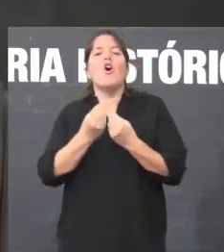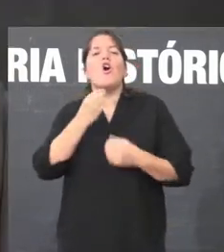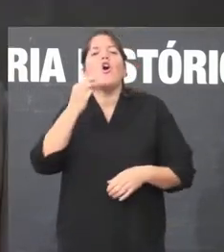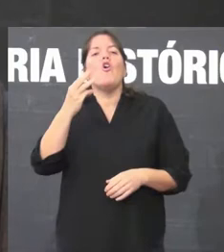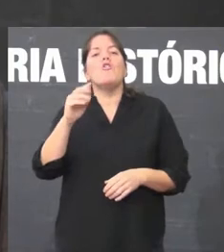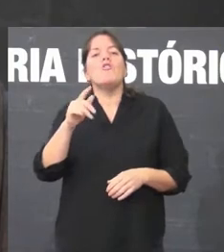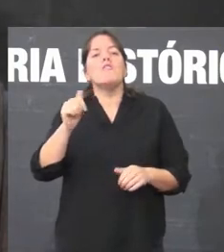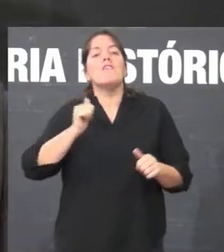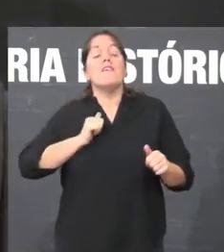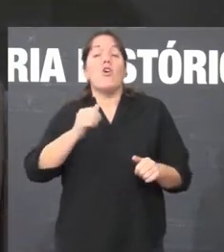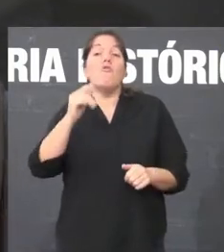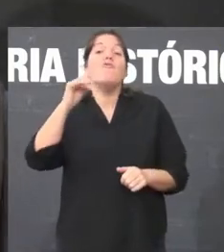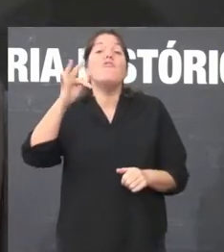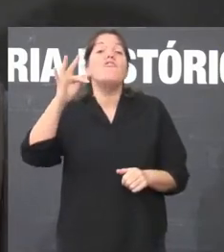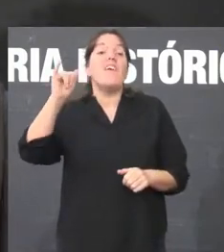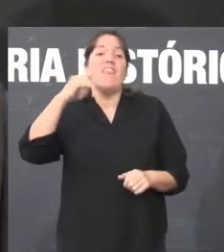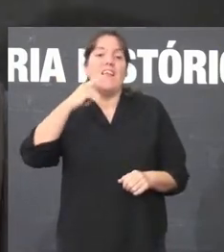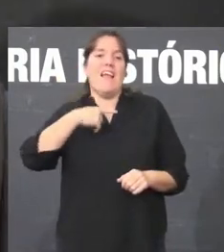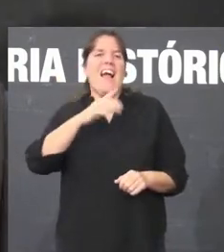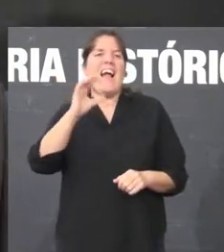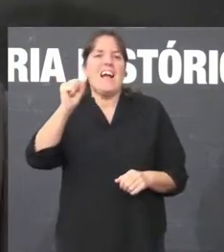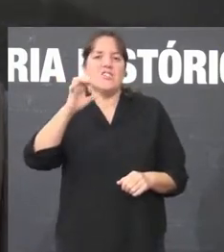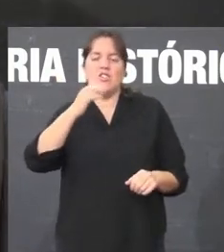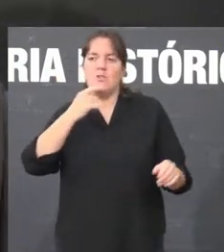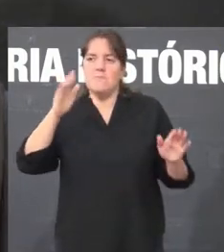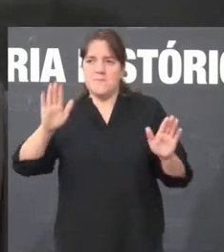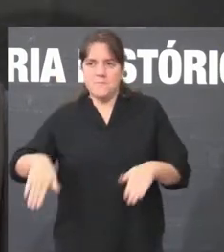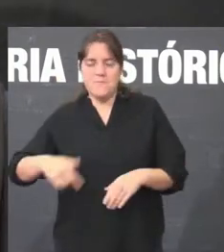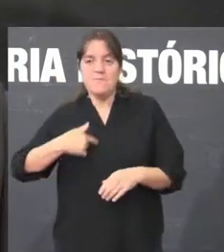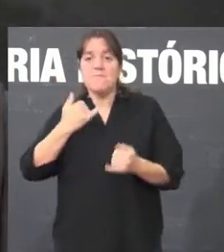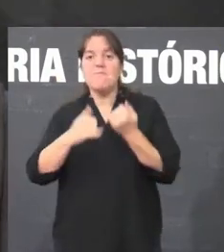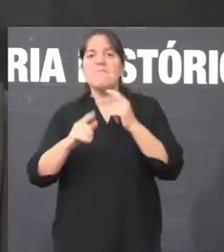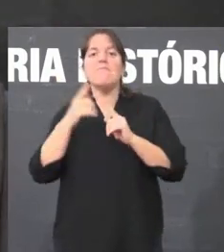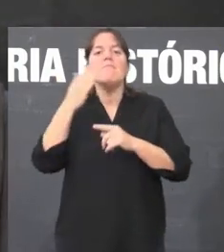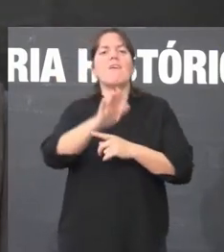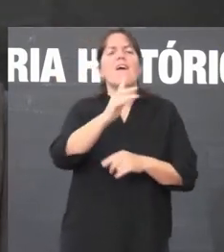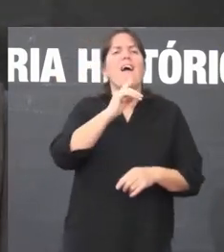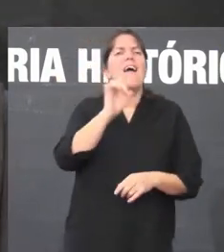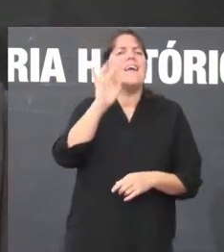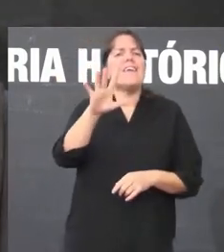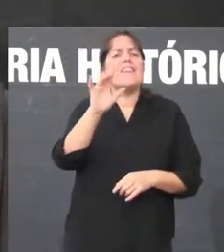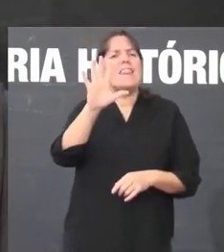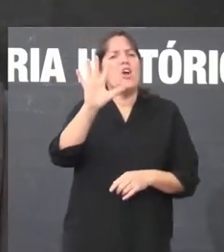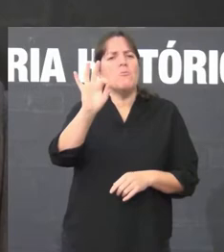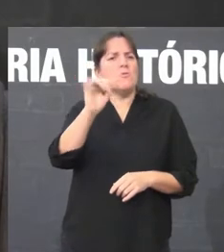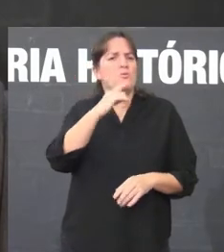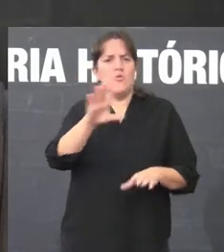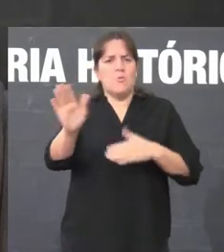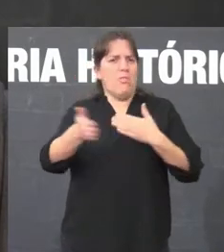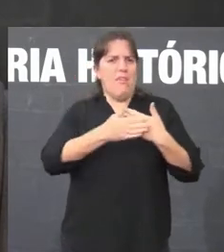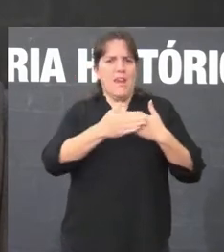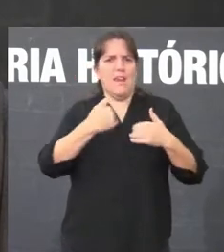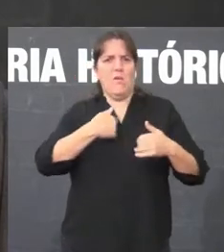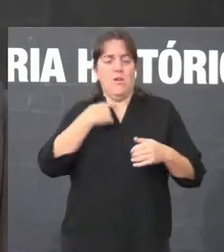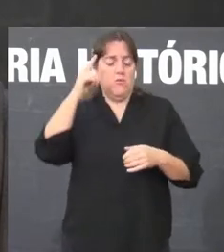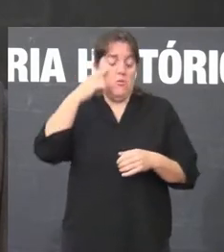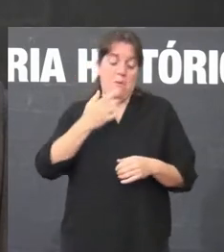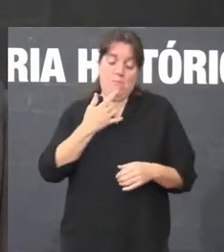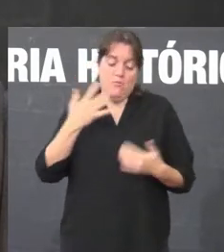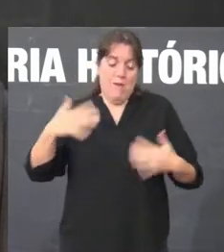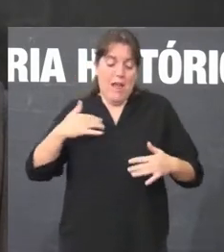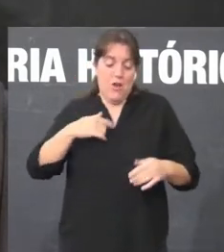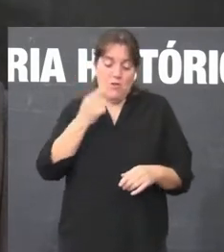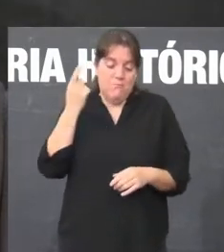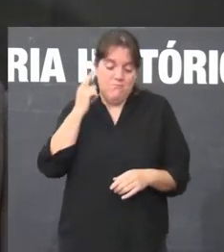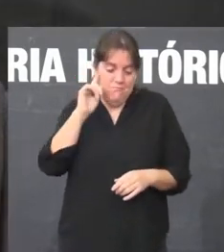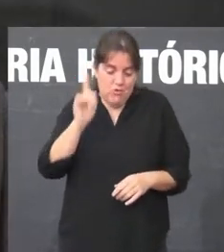a traca foi a última intervención, a quenda eran 5 minutos de peche para o Partido Popular, que eu alegrome de que non teñades nin idea do que dixeron aquel